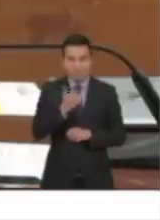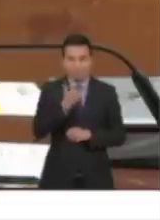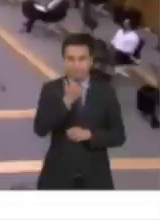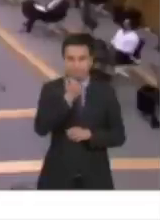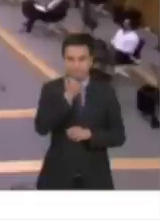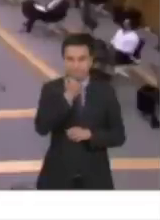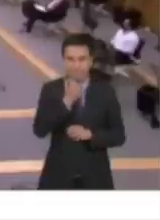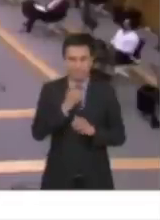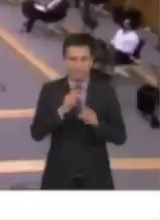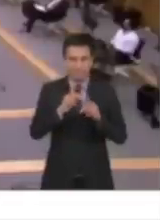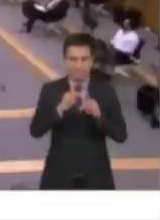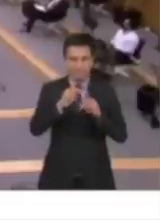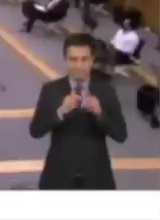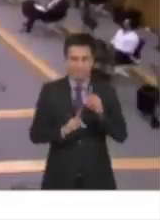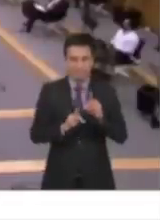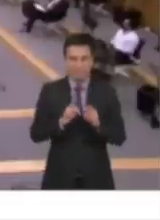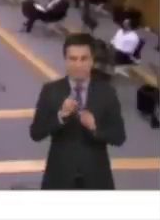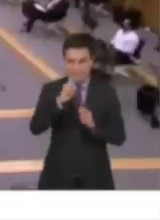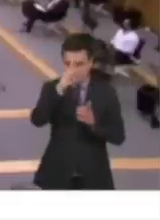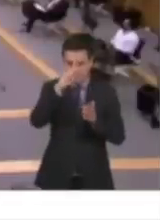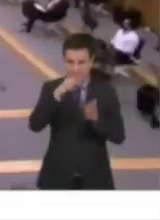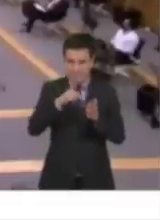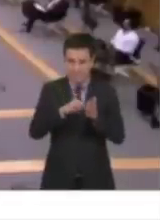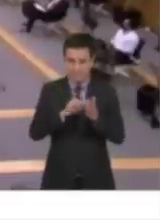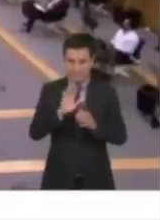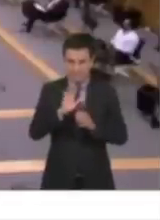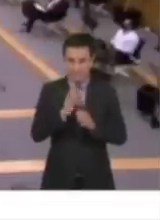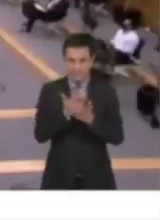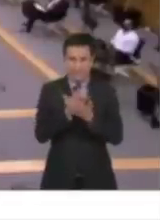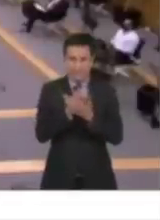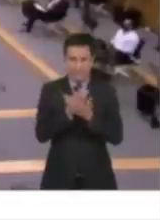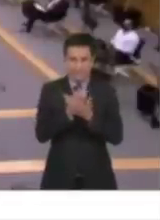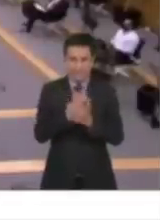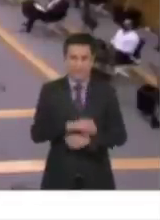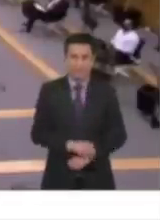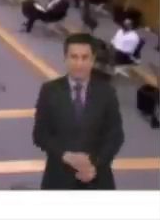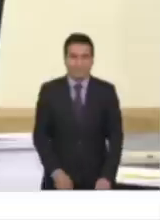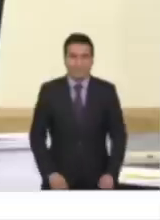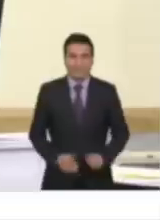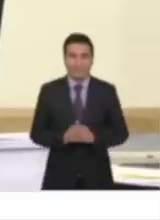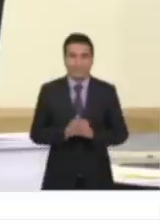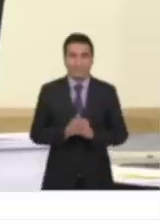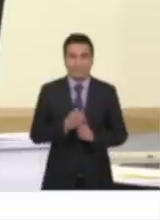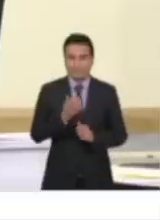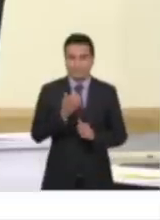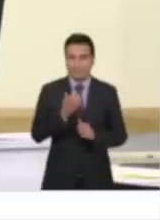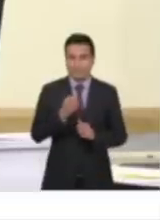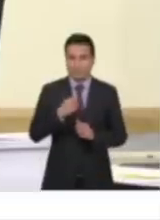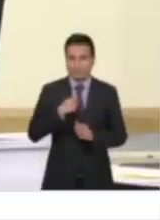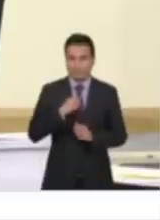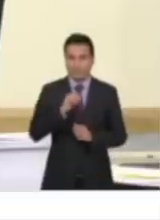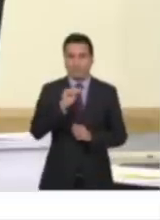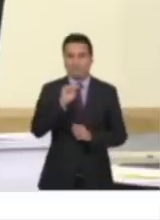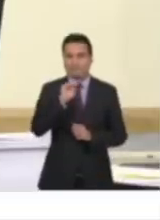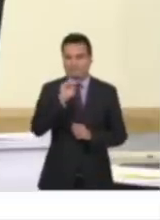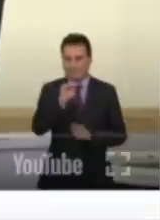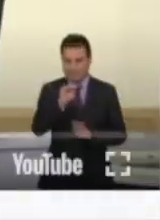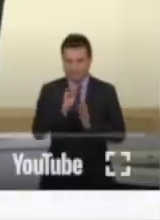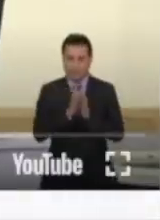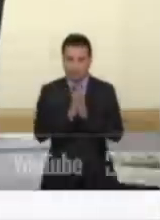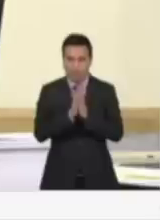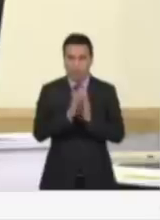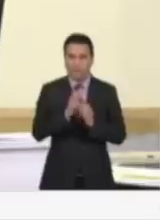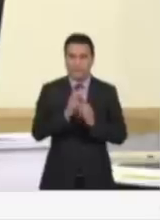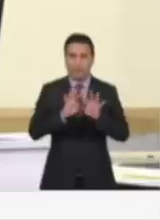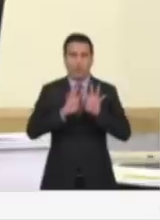Interrumpir, es que sí, efectivamente creo que procede en este sentido la moción. Es una moción de procedimiento para llamar al orden y a los integrantes